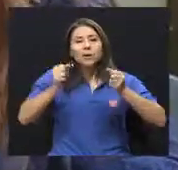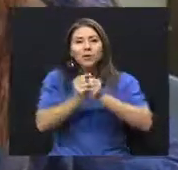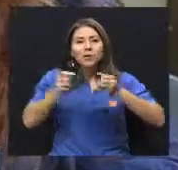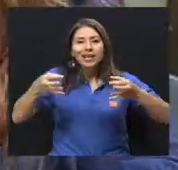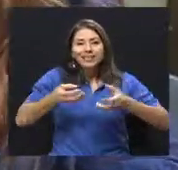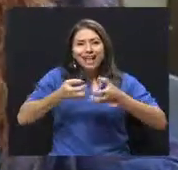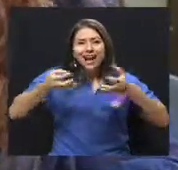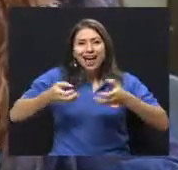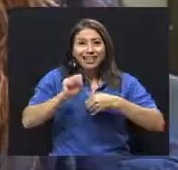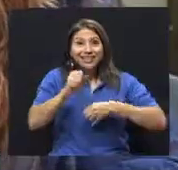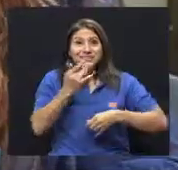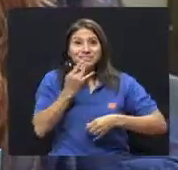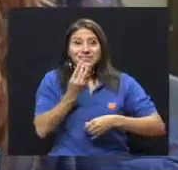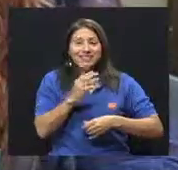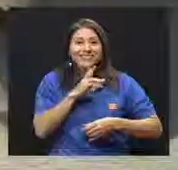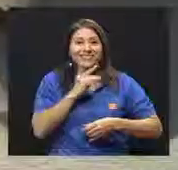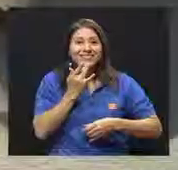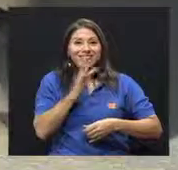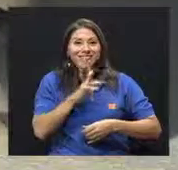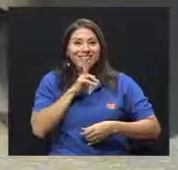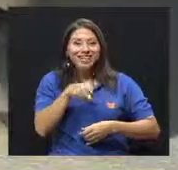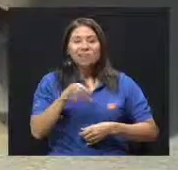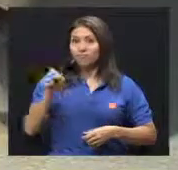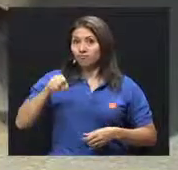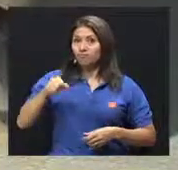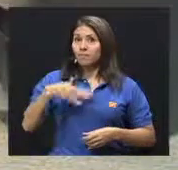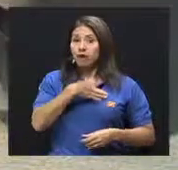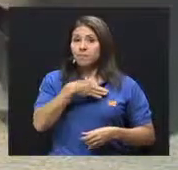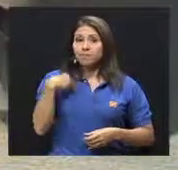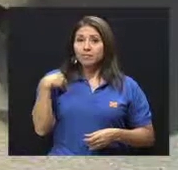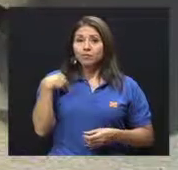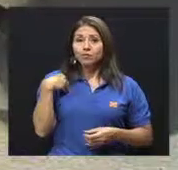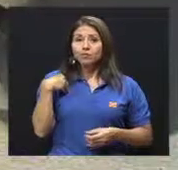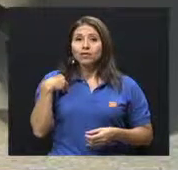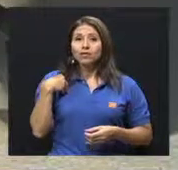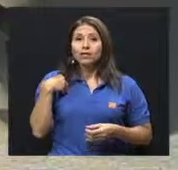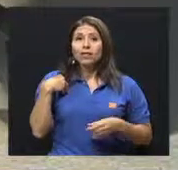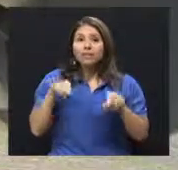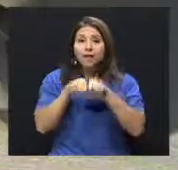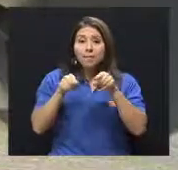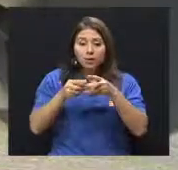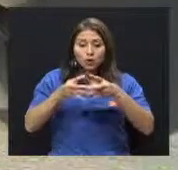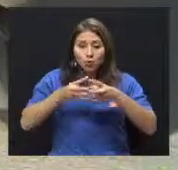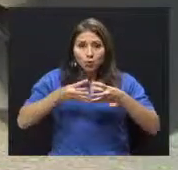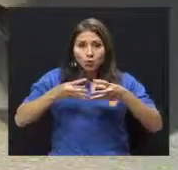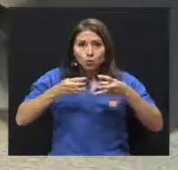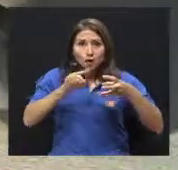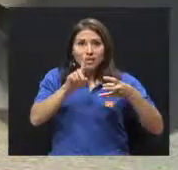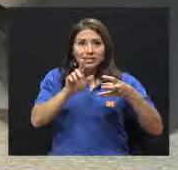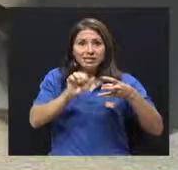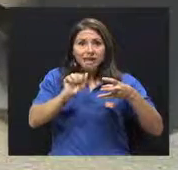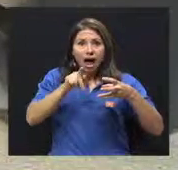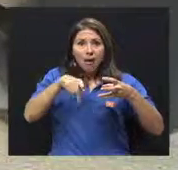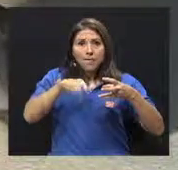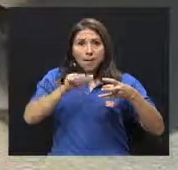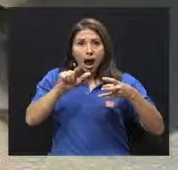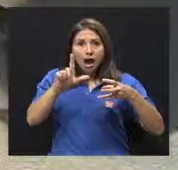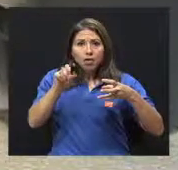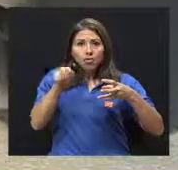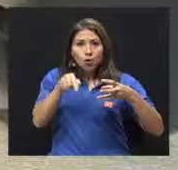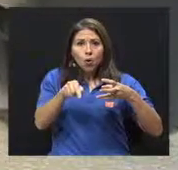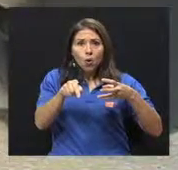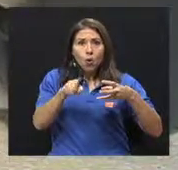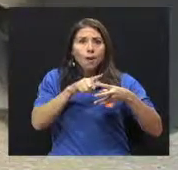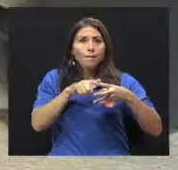y todo, sí sabe rico, ¿verdad? Con la ensalada. Ajá, hasta a mí me gusta el zapallo. Ah, ¿sí? Ajá,